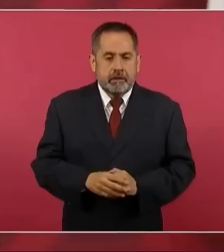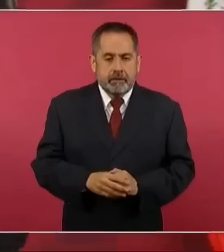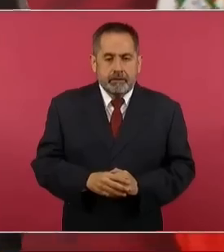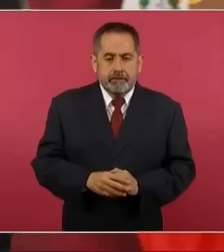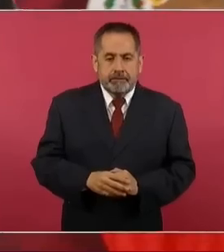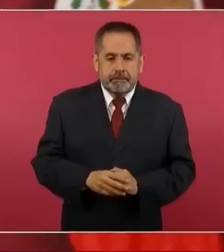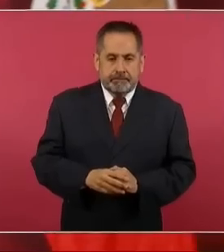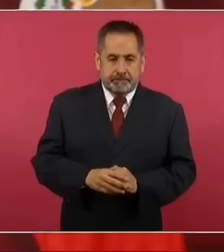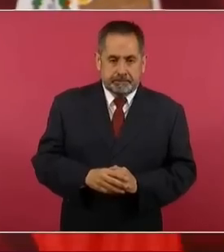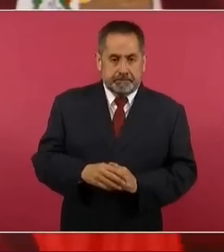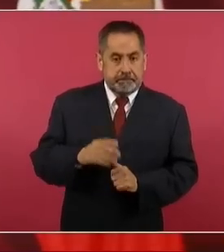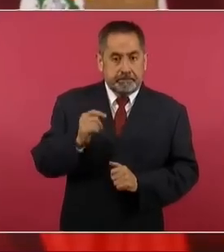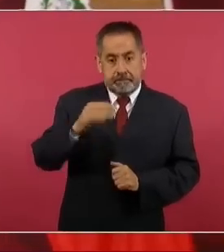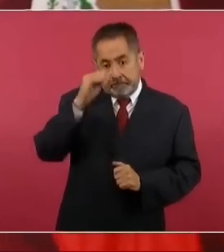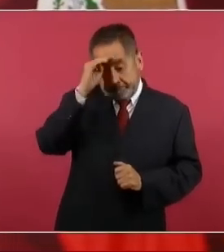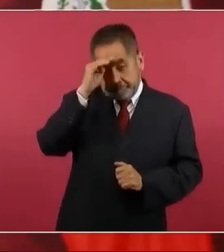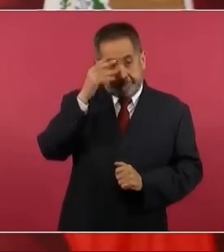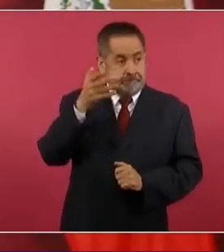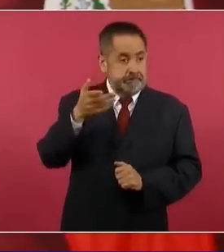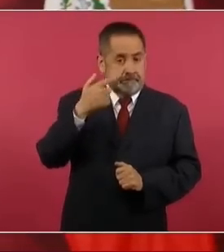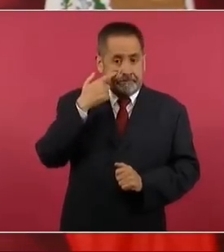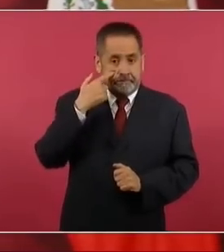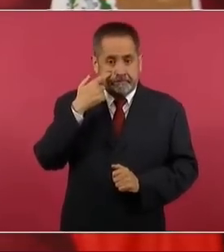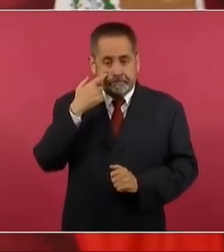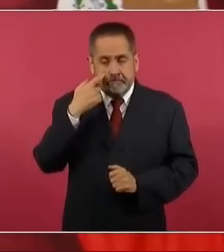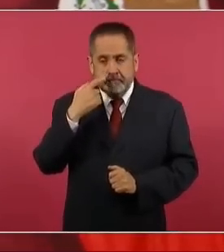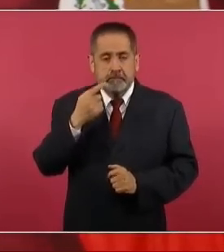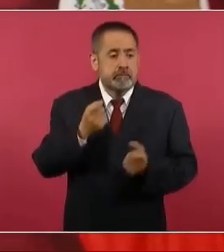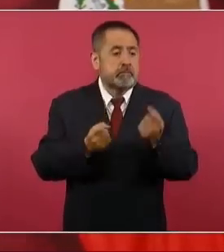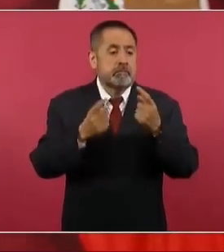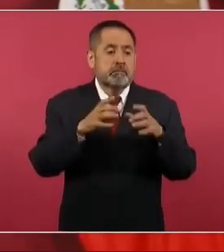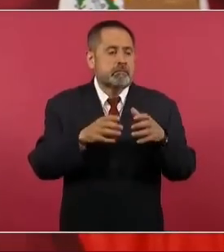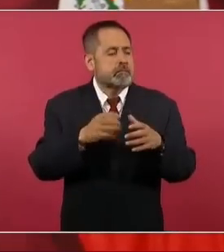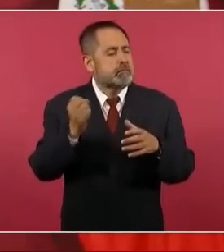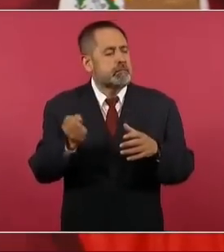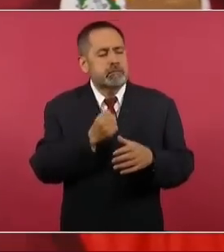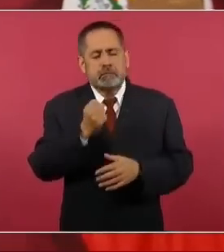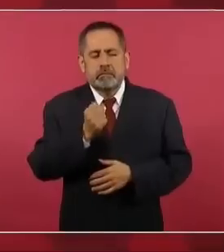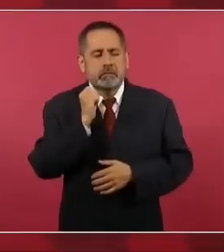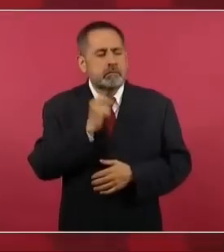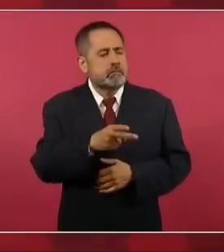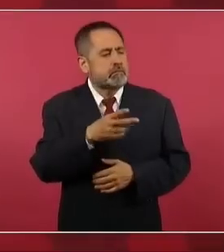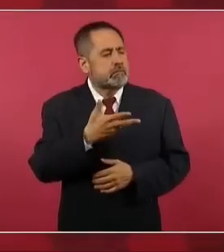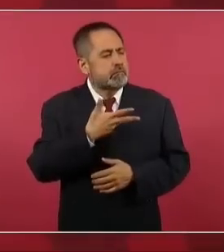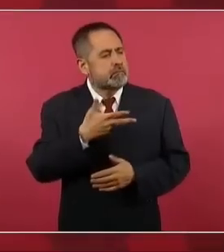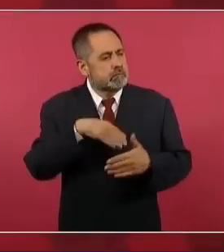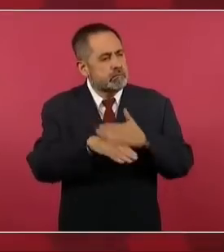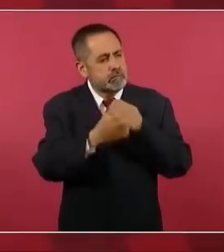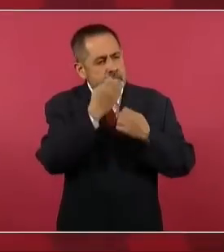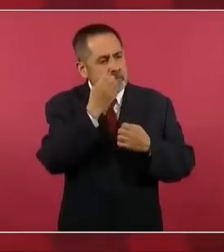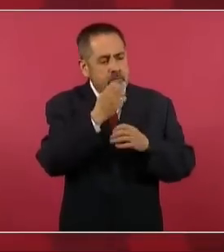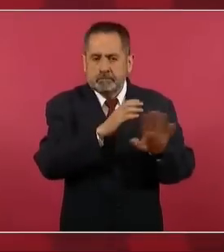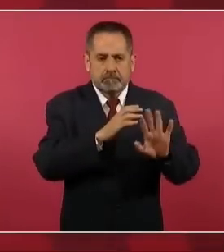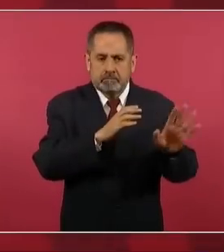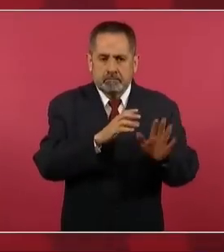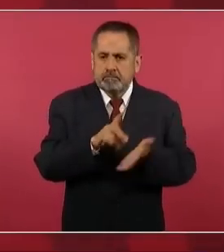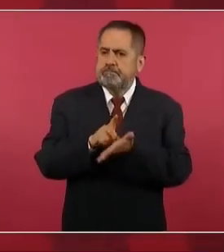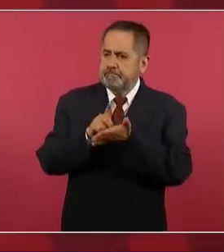Es considerar que la educación es un privilegio o considerar que la educación es un derecho.